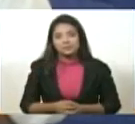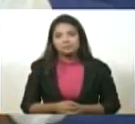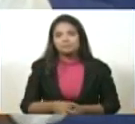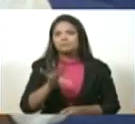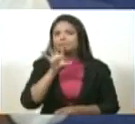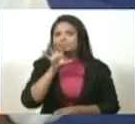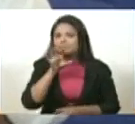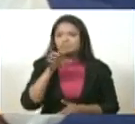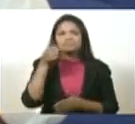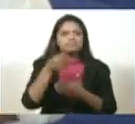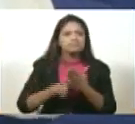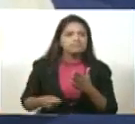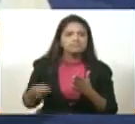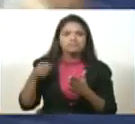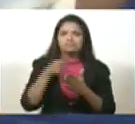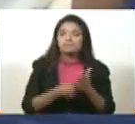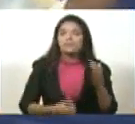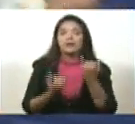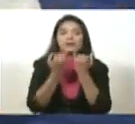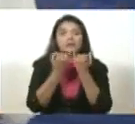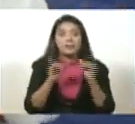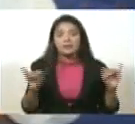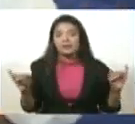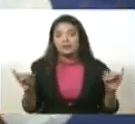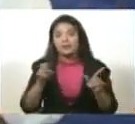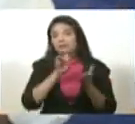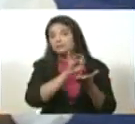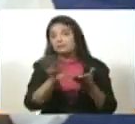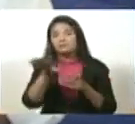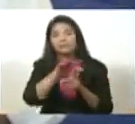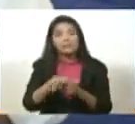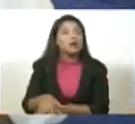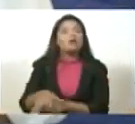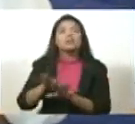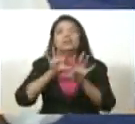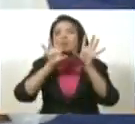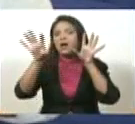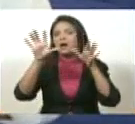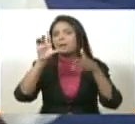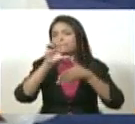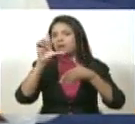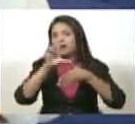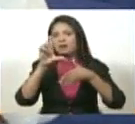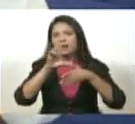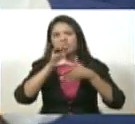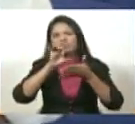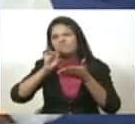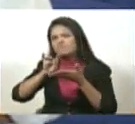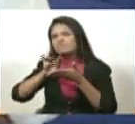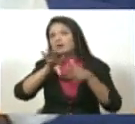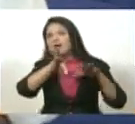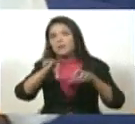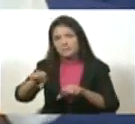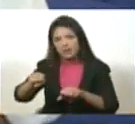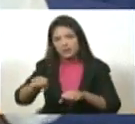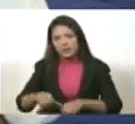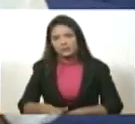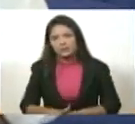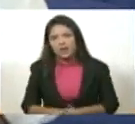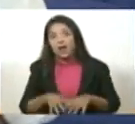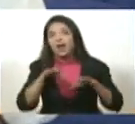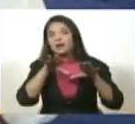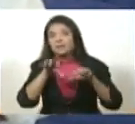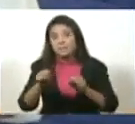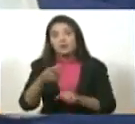patria que luchó por la independencia y que expulsó de toda América Latina al imperio del momento, al